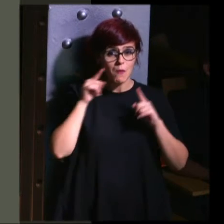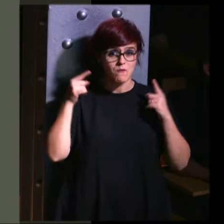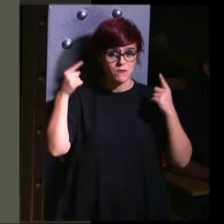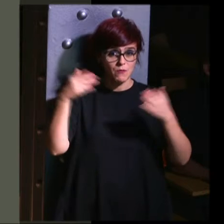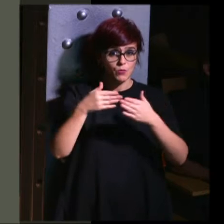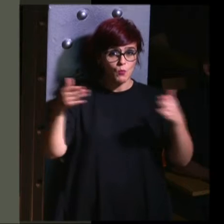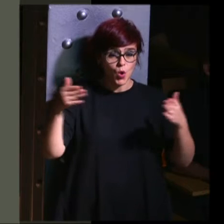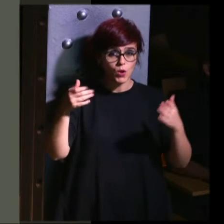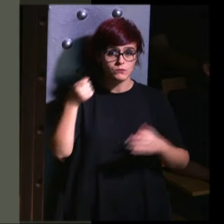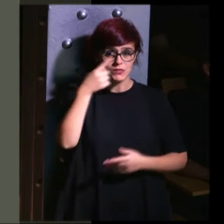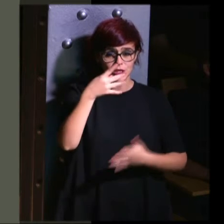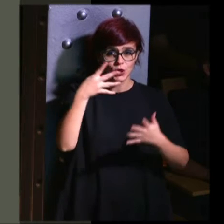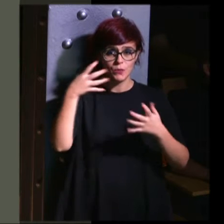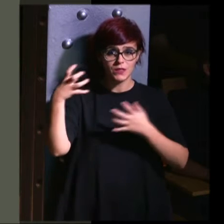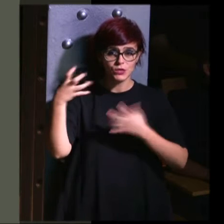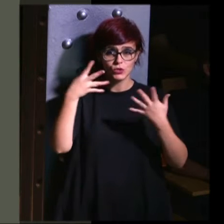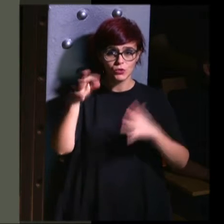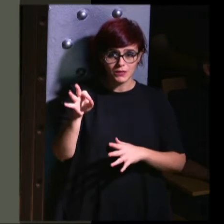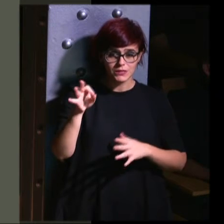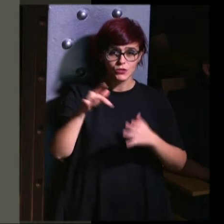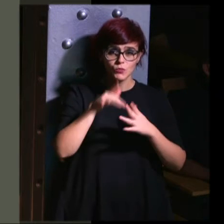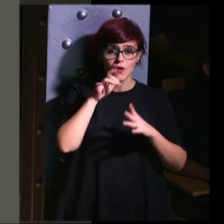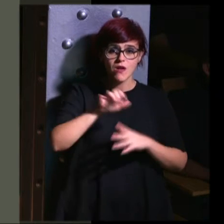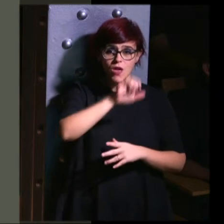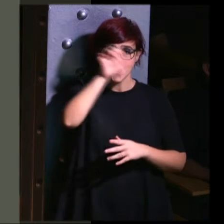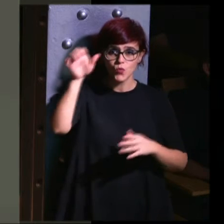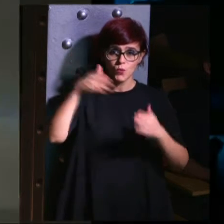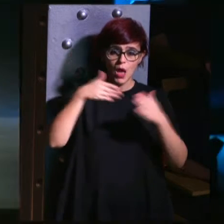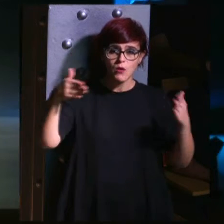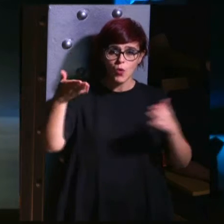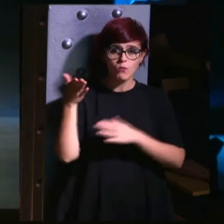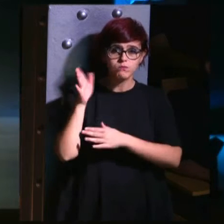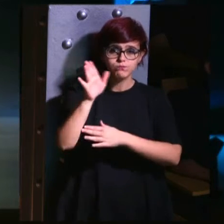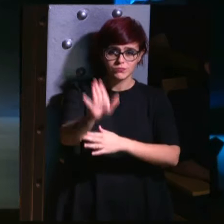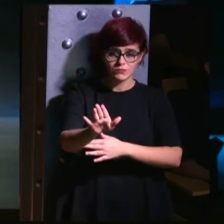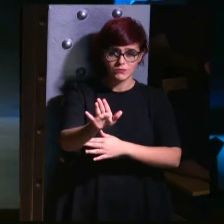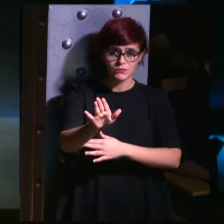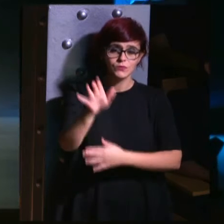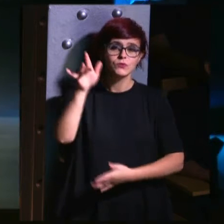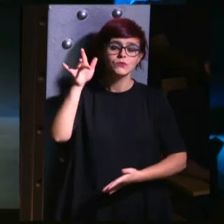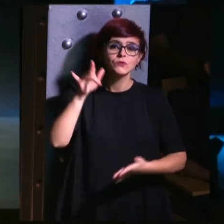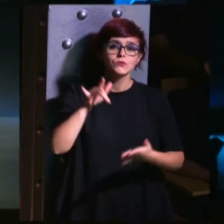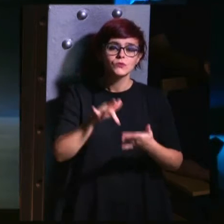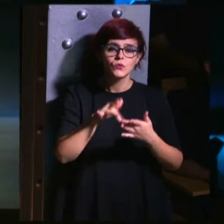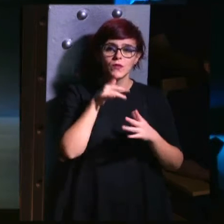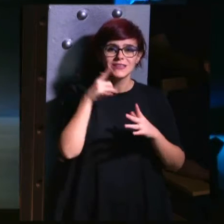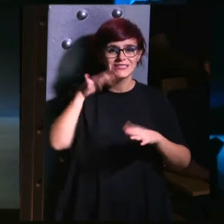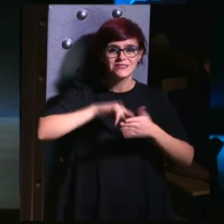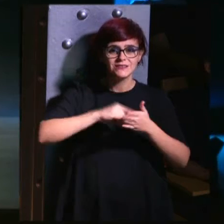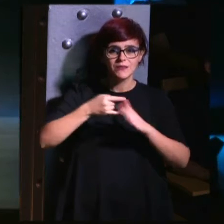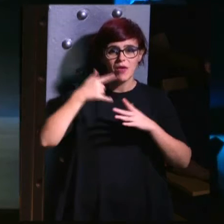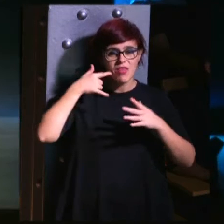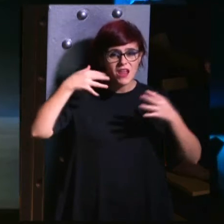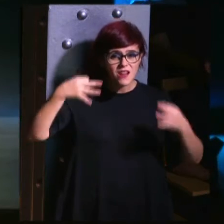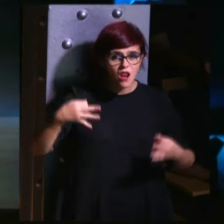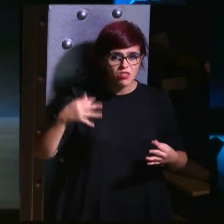Futura fue en 1990, donde se presentó en Europa de cara al público. Fue la primera presentación pública de un sistema de realidad virtual